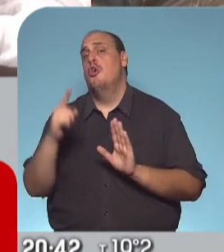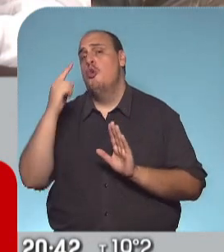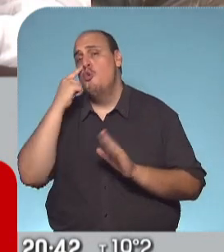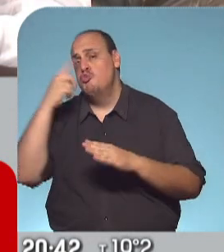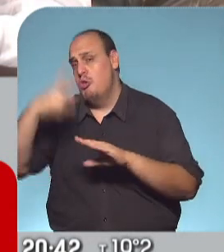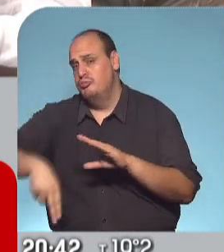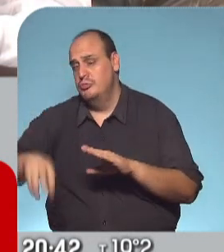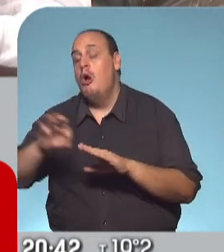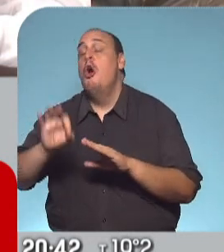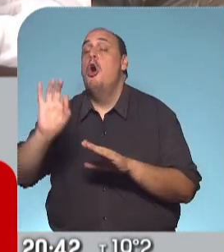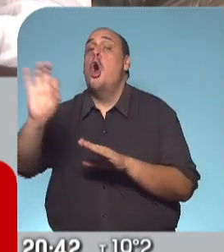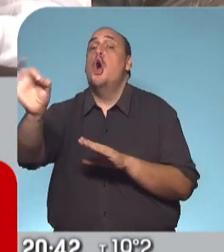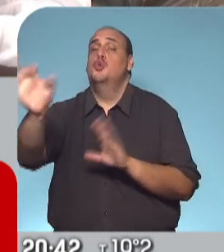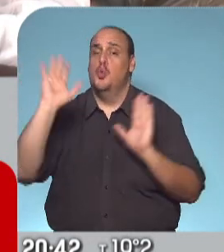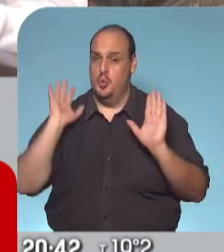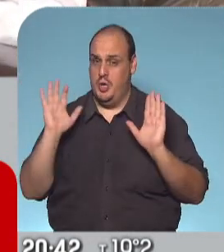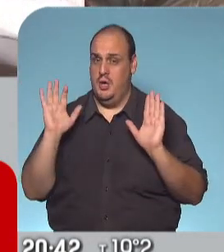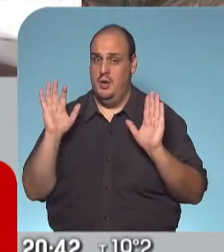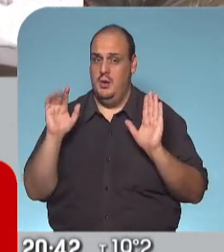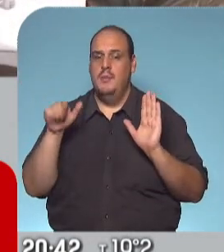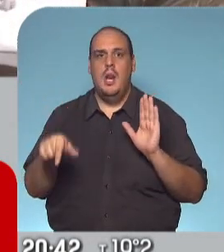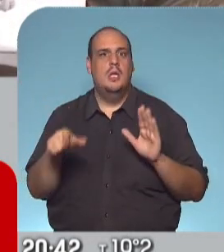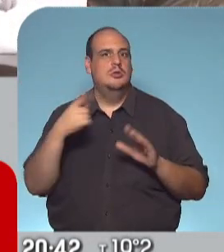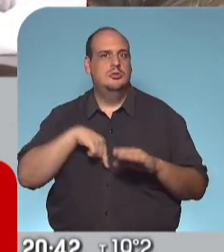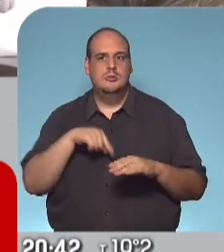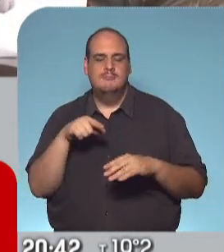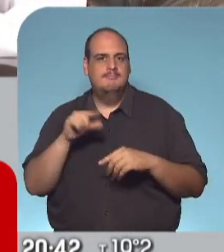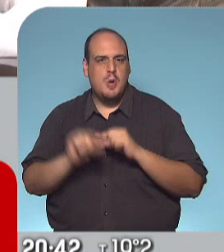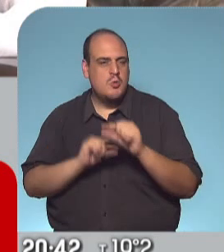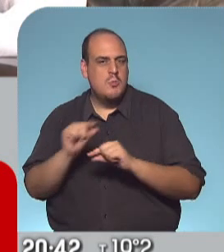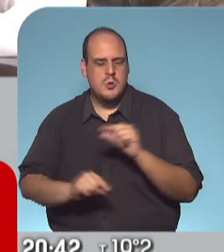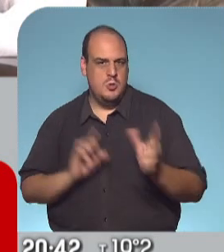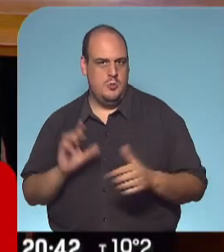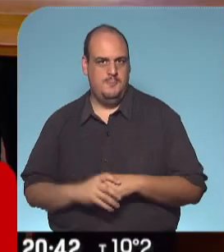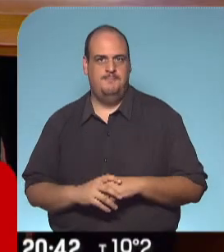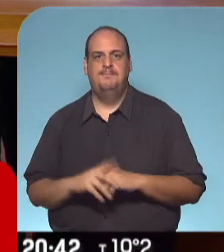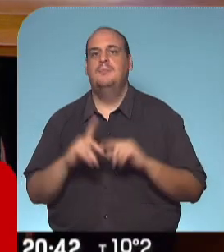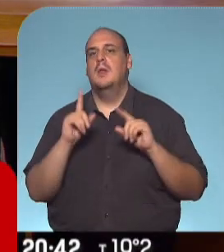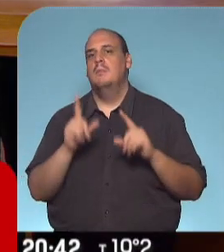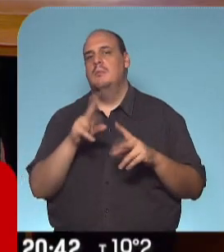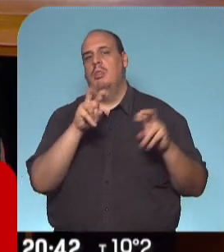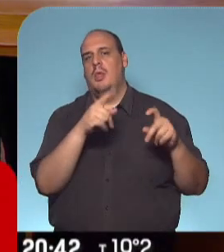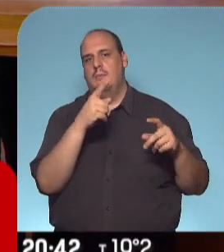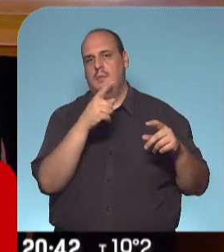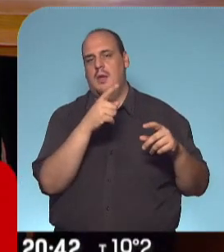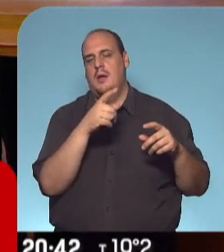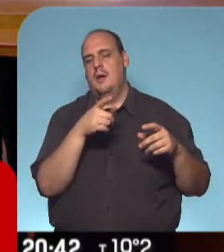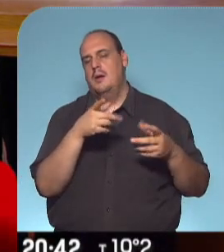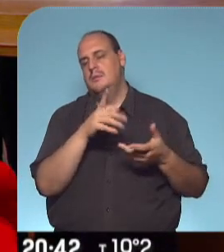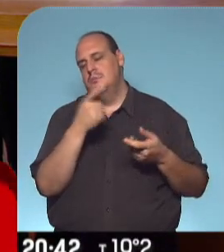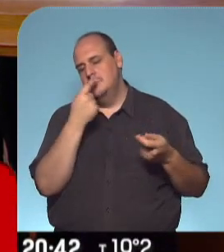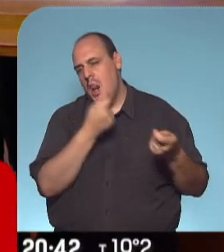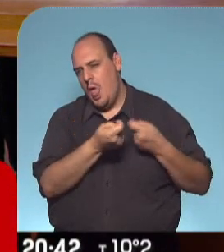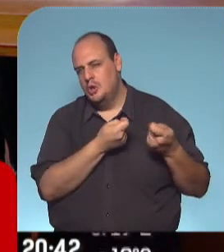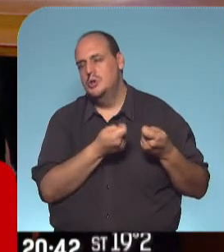más vapuleados, pero como dijo recién, es contando el minuto a minuto. Sí, en la negociación, la frase que en este momento se puede leer en nuestro Zócalo es